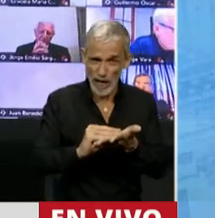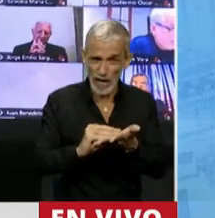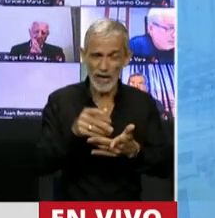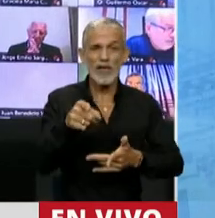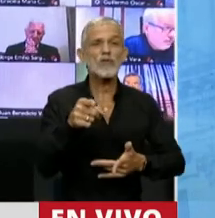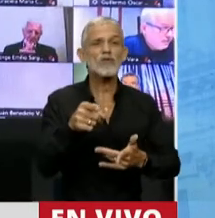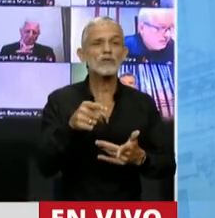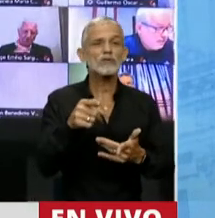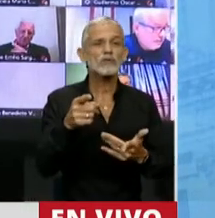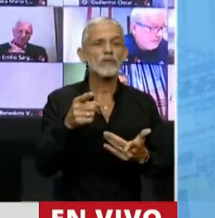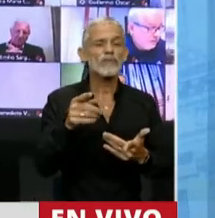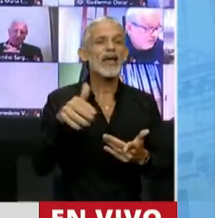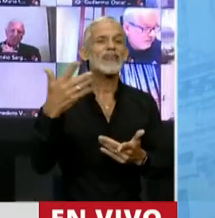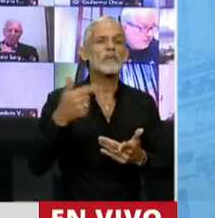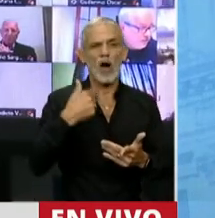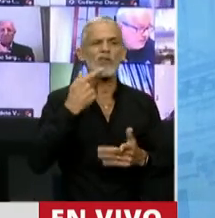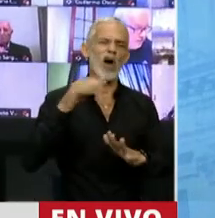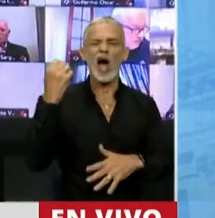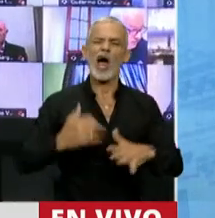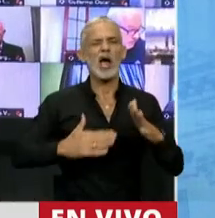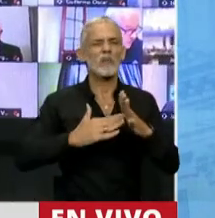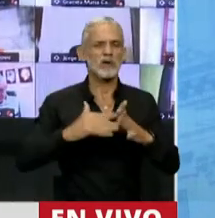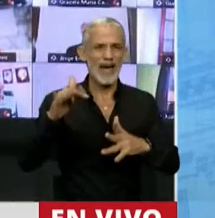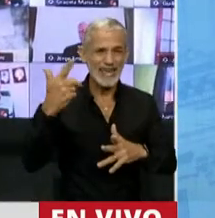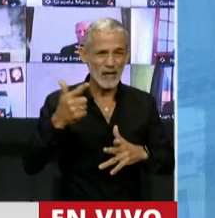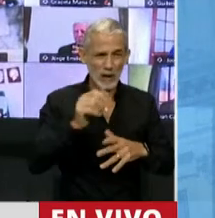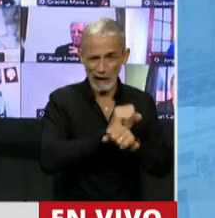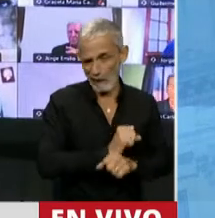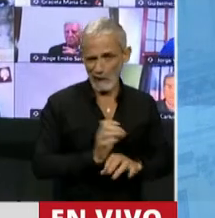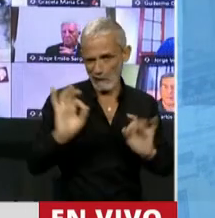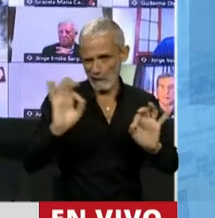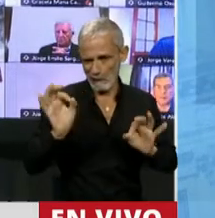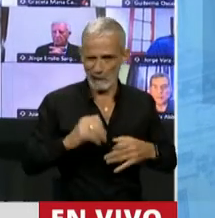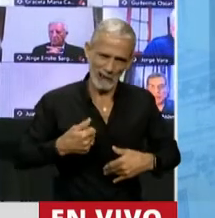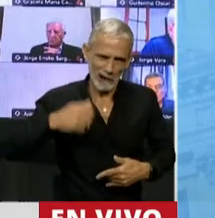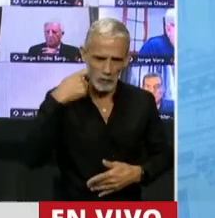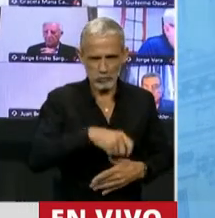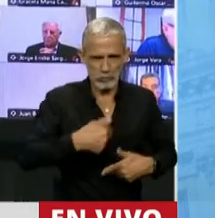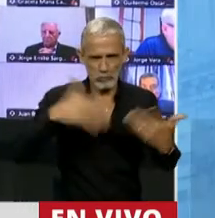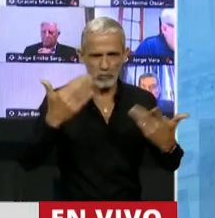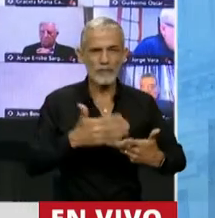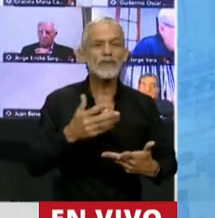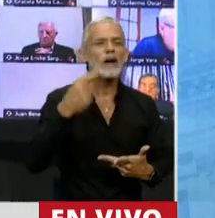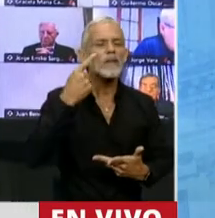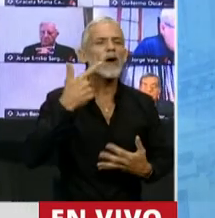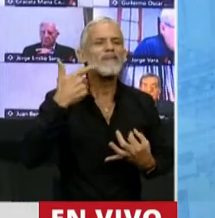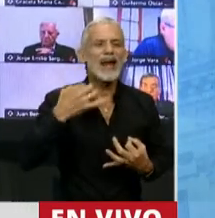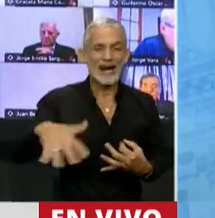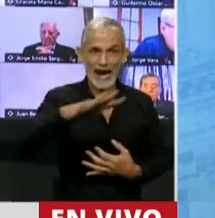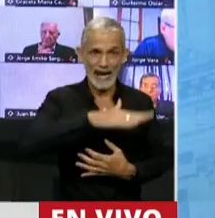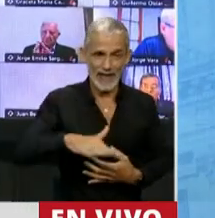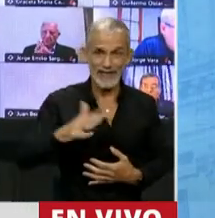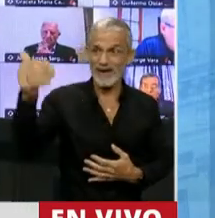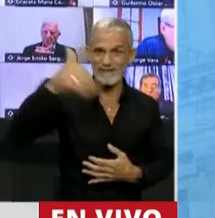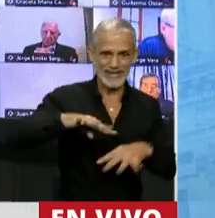se arroguen ser esenciales y eviten esas cuarentenas. Presidente, espero que vean la realidad viniendo